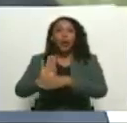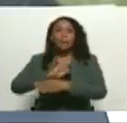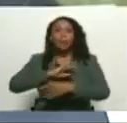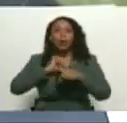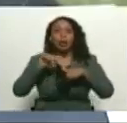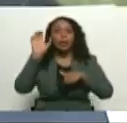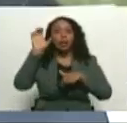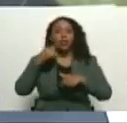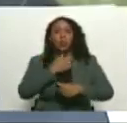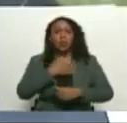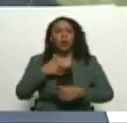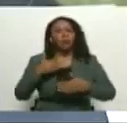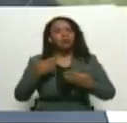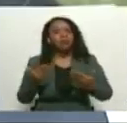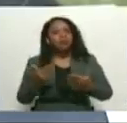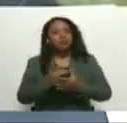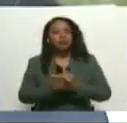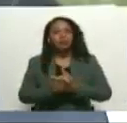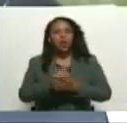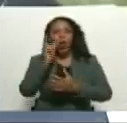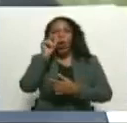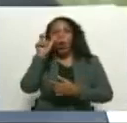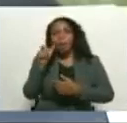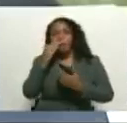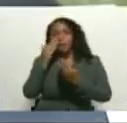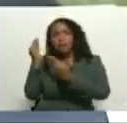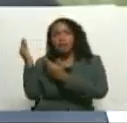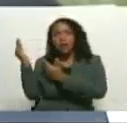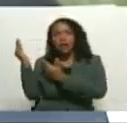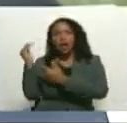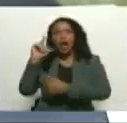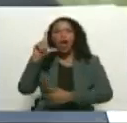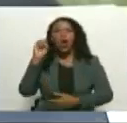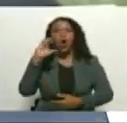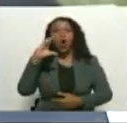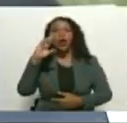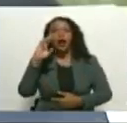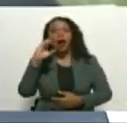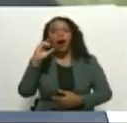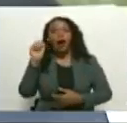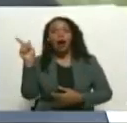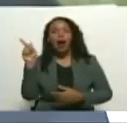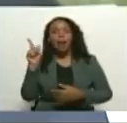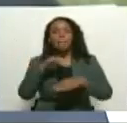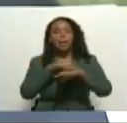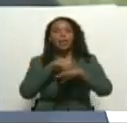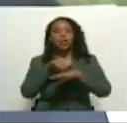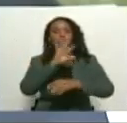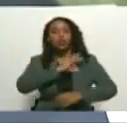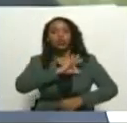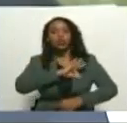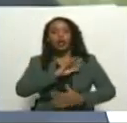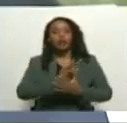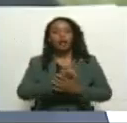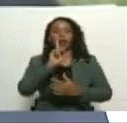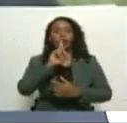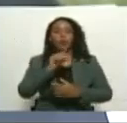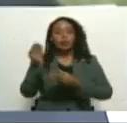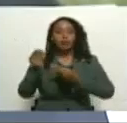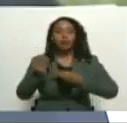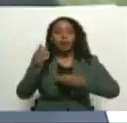Yo quisiera que Josué Lorca, nuestro ministro de ecosocialismo, también nos diera